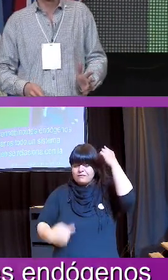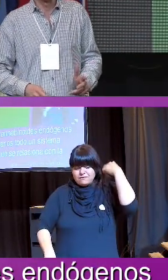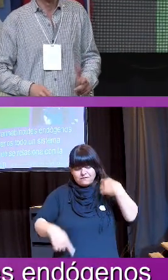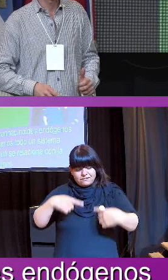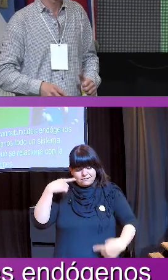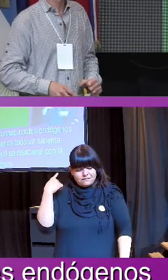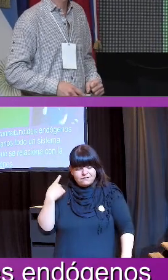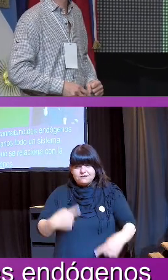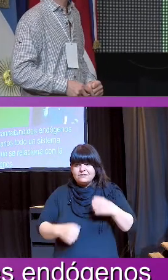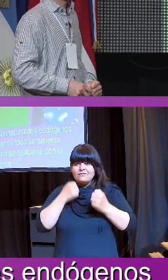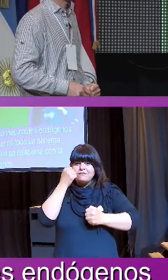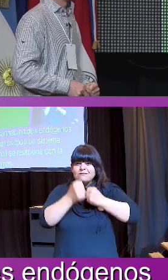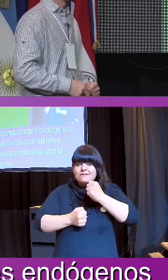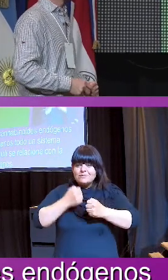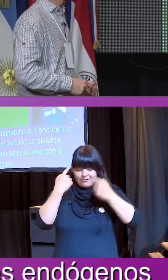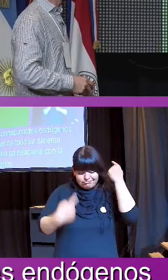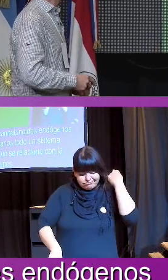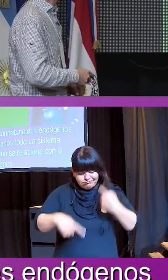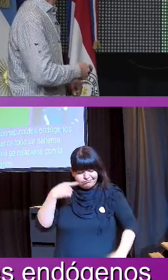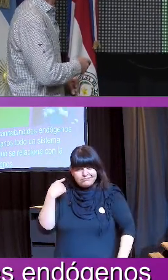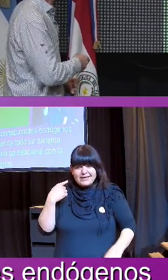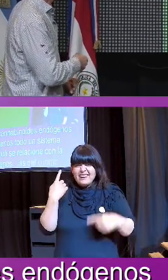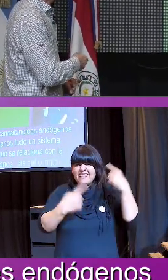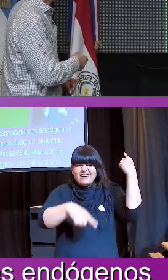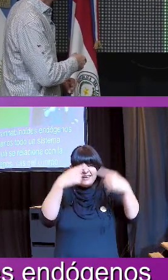funciones fisiológicas del cuerpo.